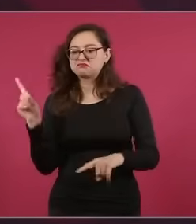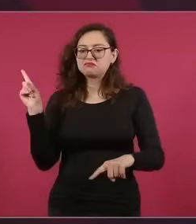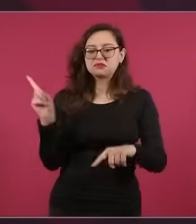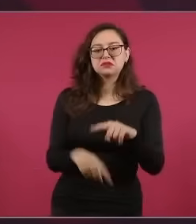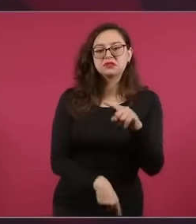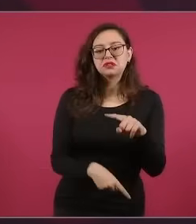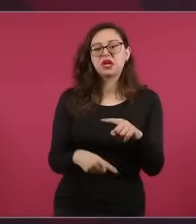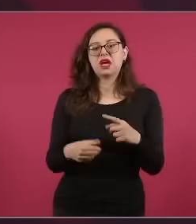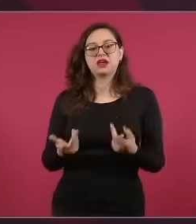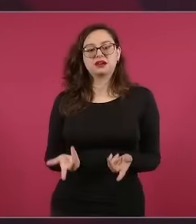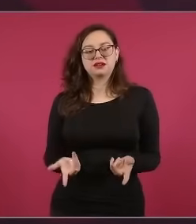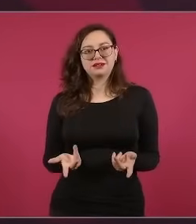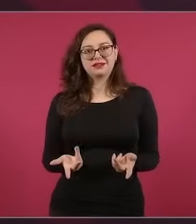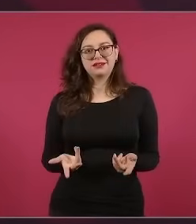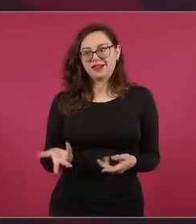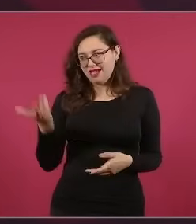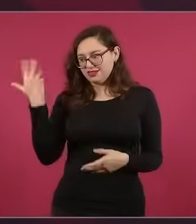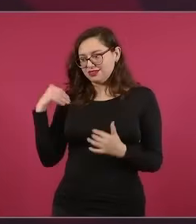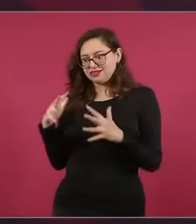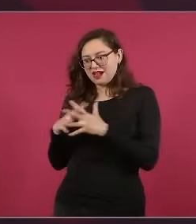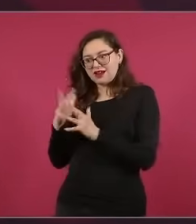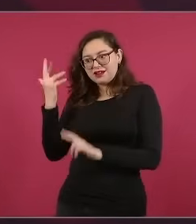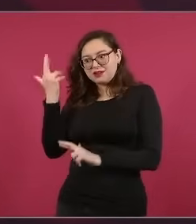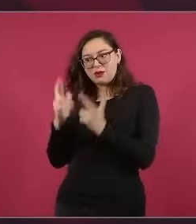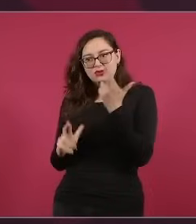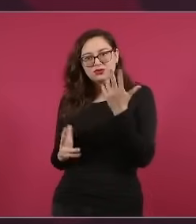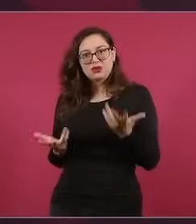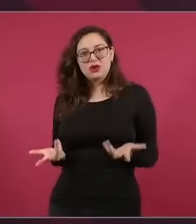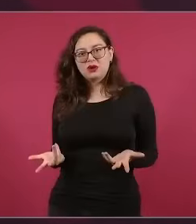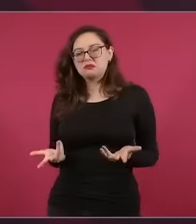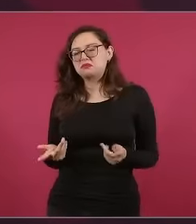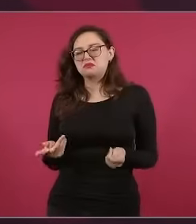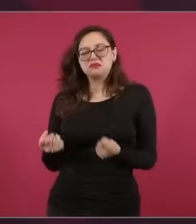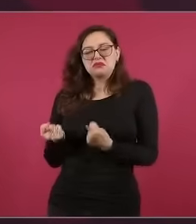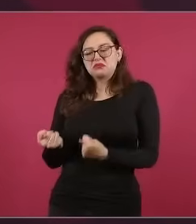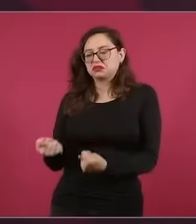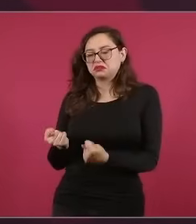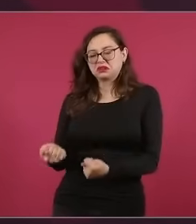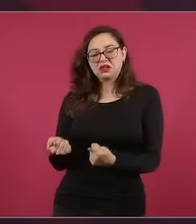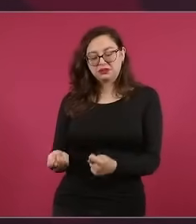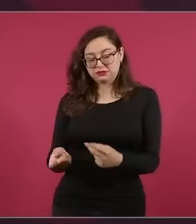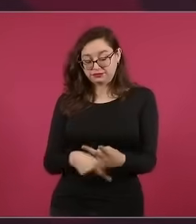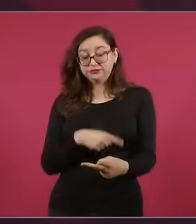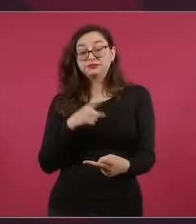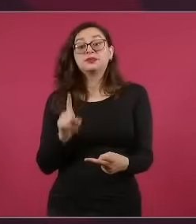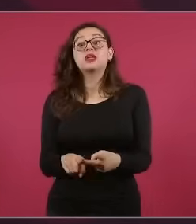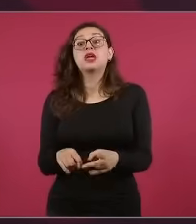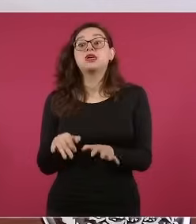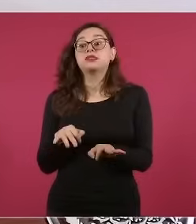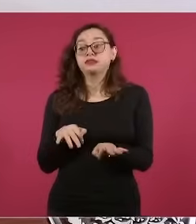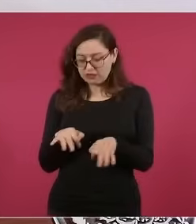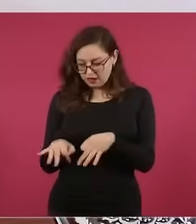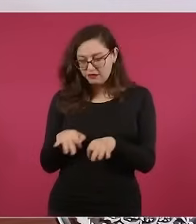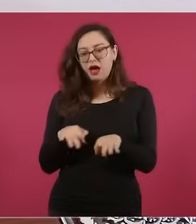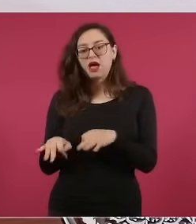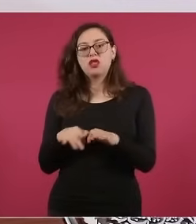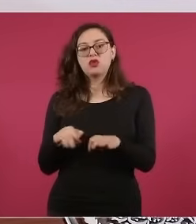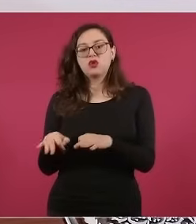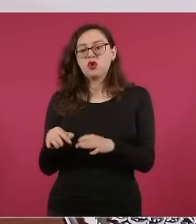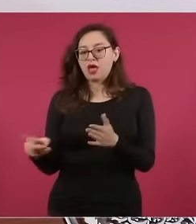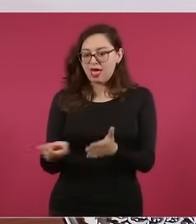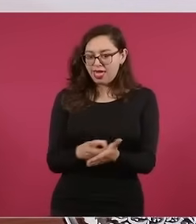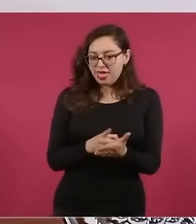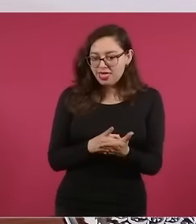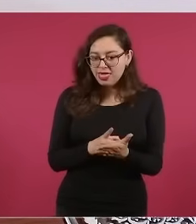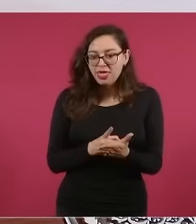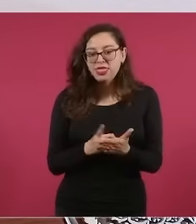por lo que se luchó en la revolución. Le quitaron a los obreros el